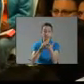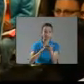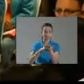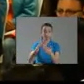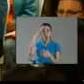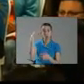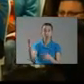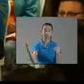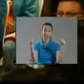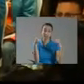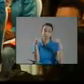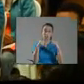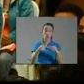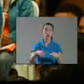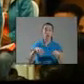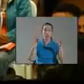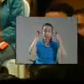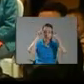mañana.